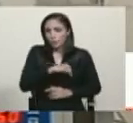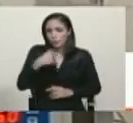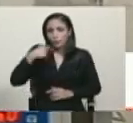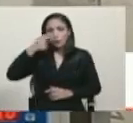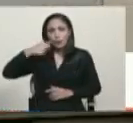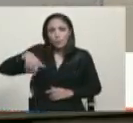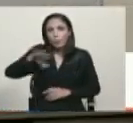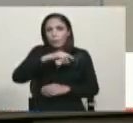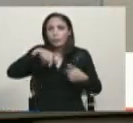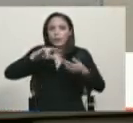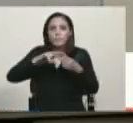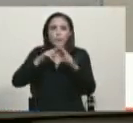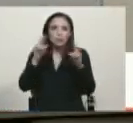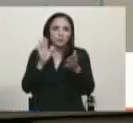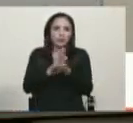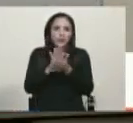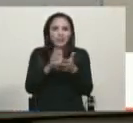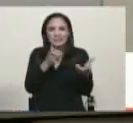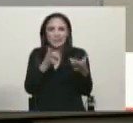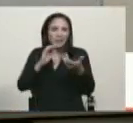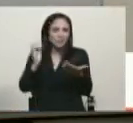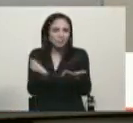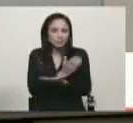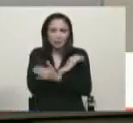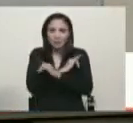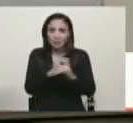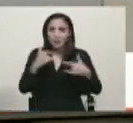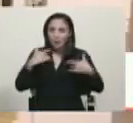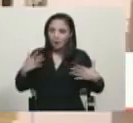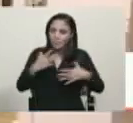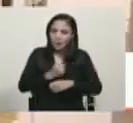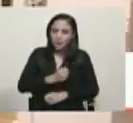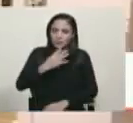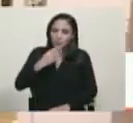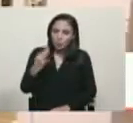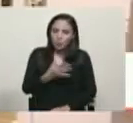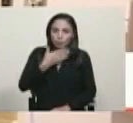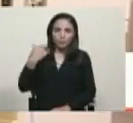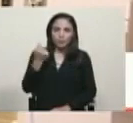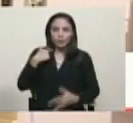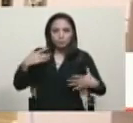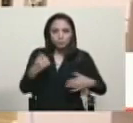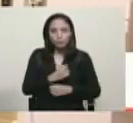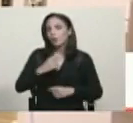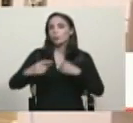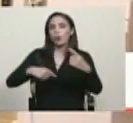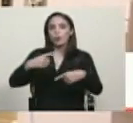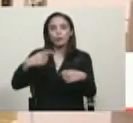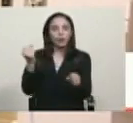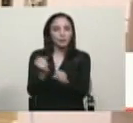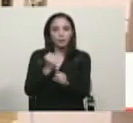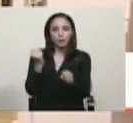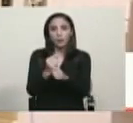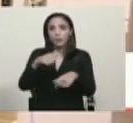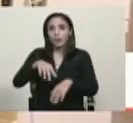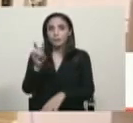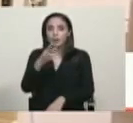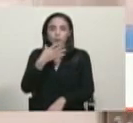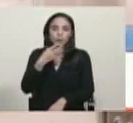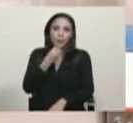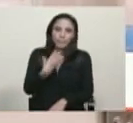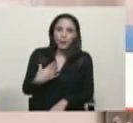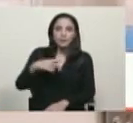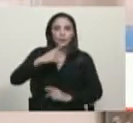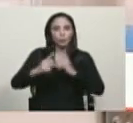paz, que no queremos guerra y que nuestra mejor esperanza y nuestra mejor lucha es trabajar día a día por una Venezuela productiva y por una